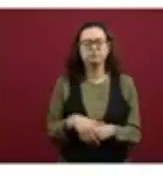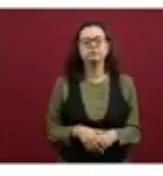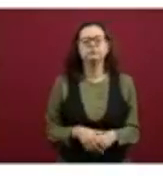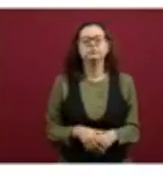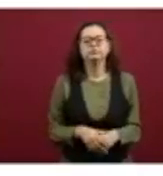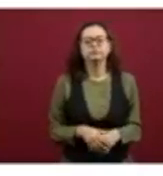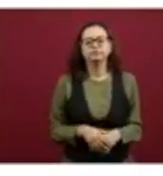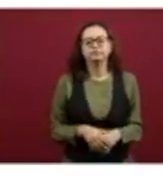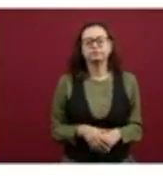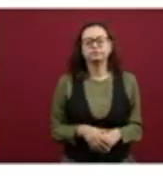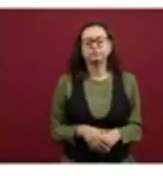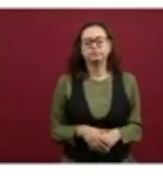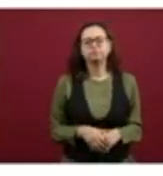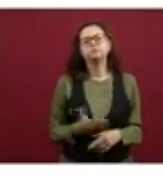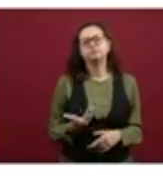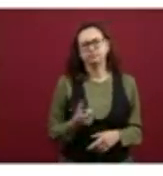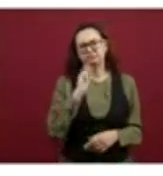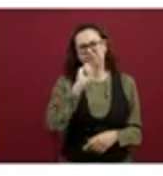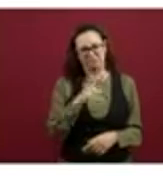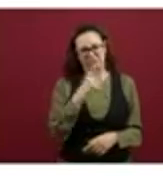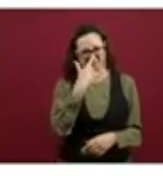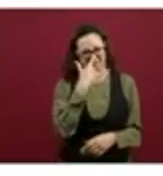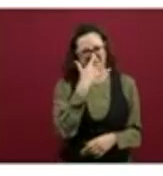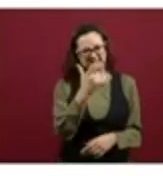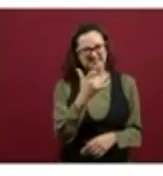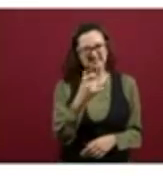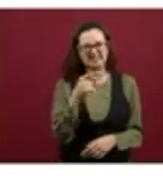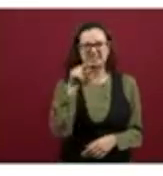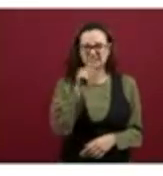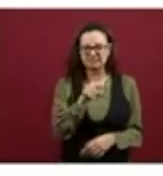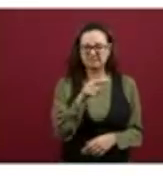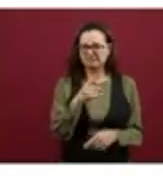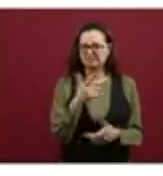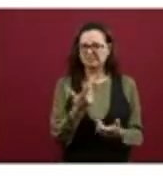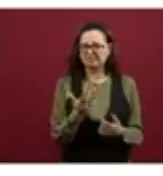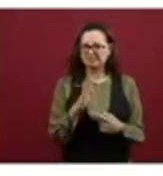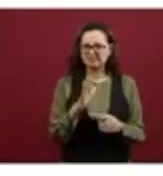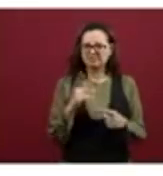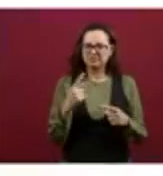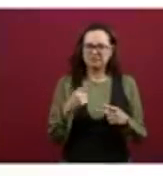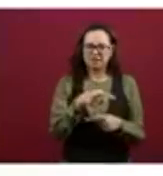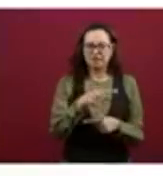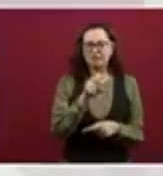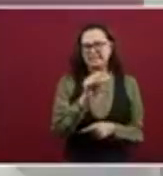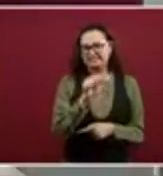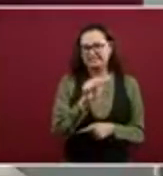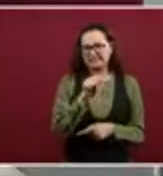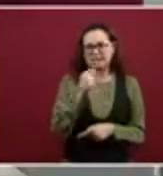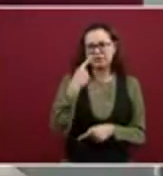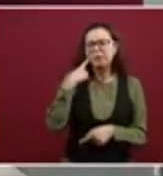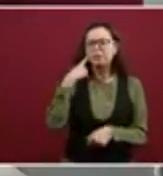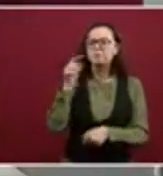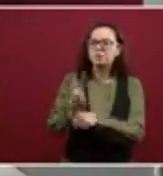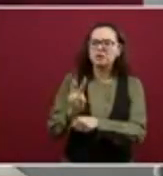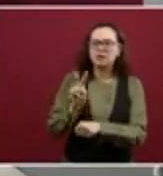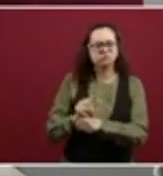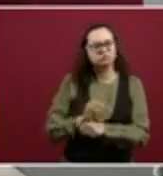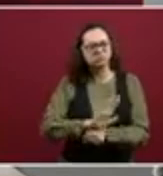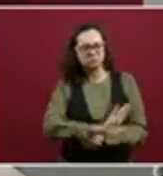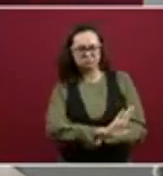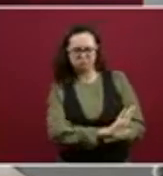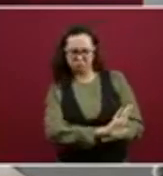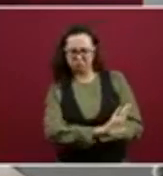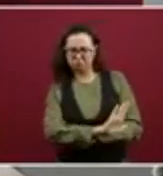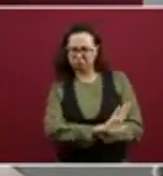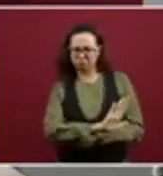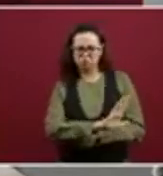un ajuste o una autolimitación a las facultades de comprobación del fisco de aquella época. Esto lo contiene